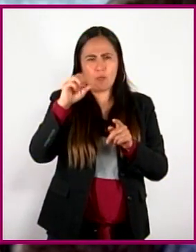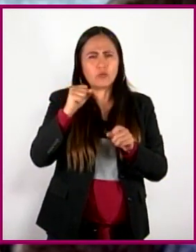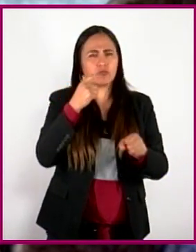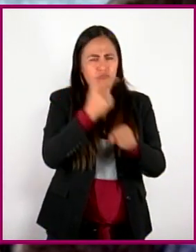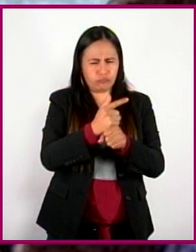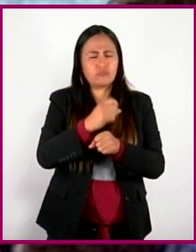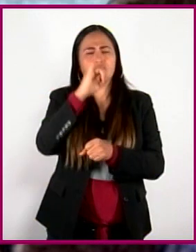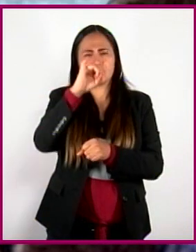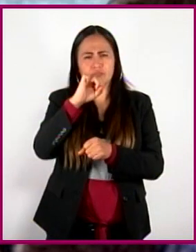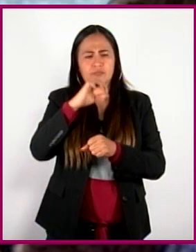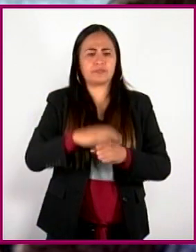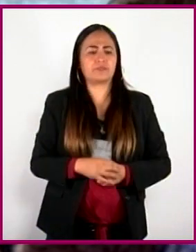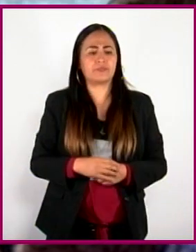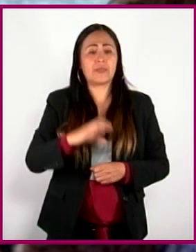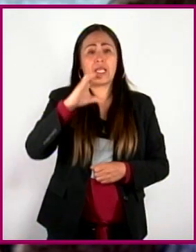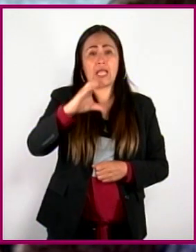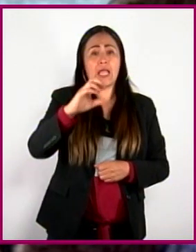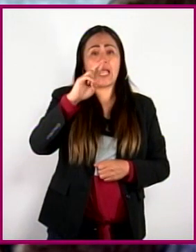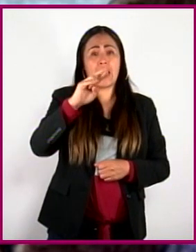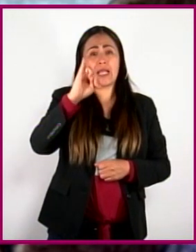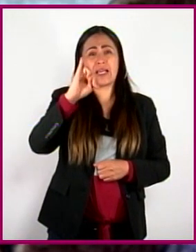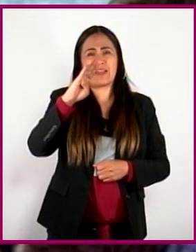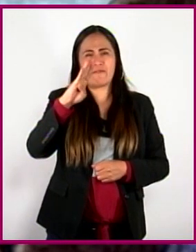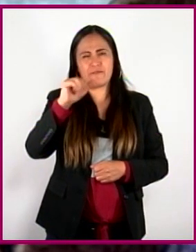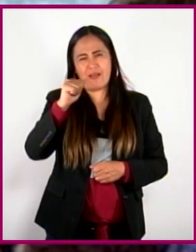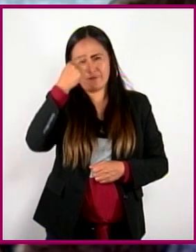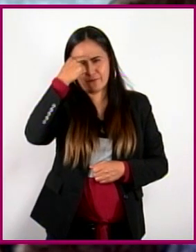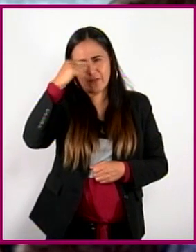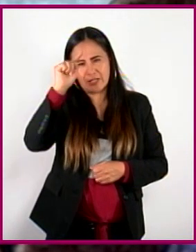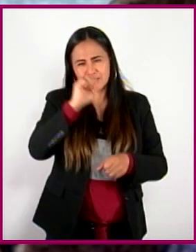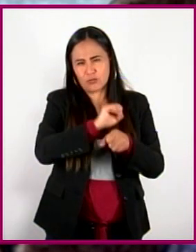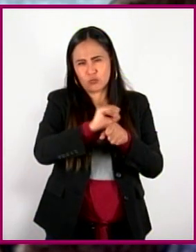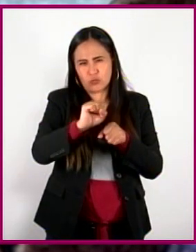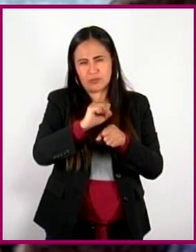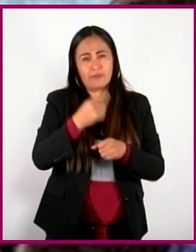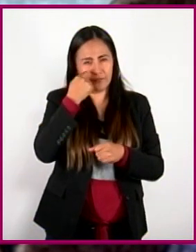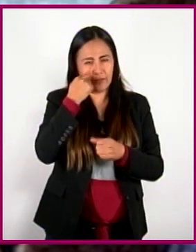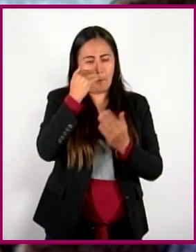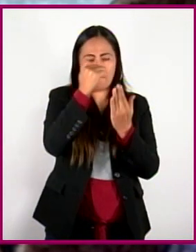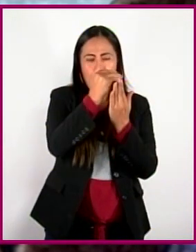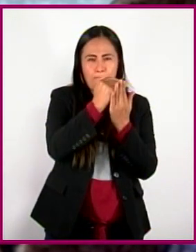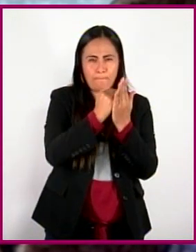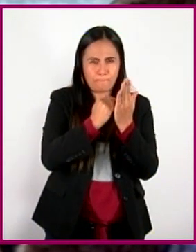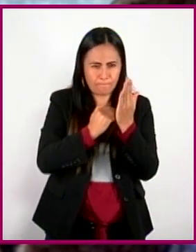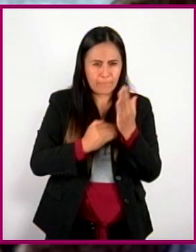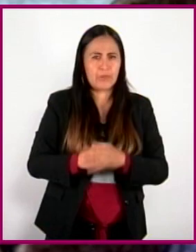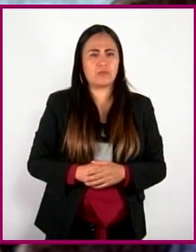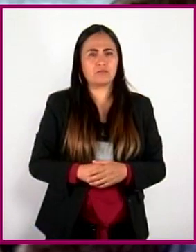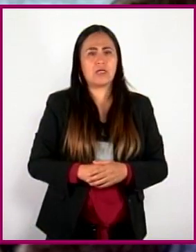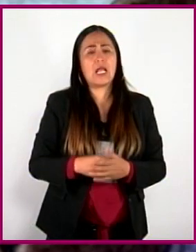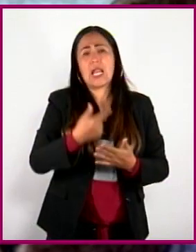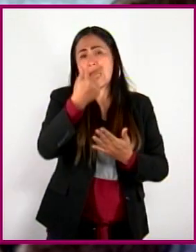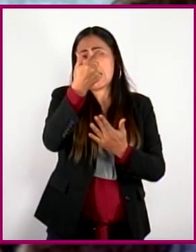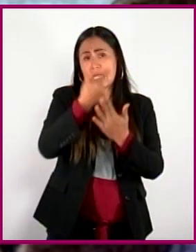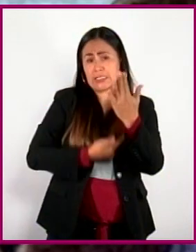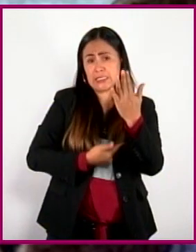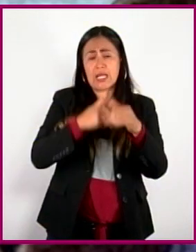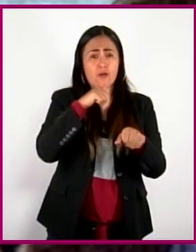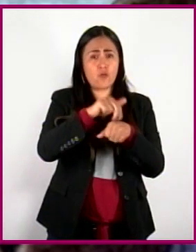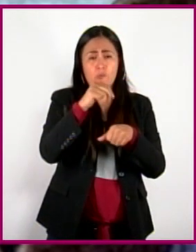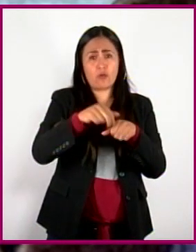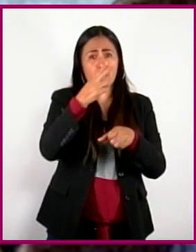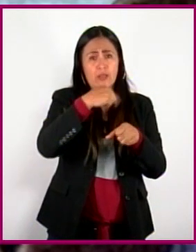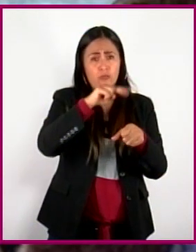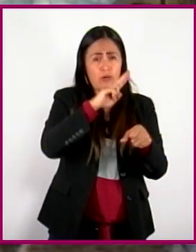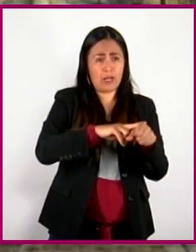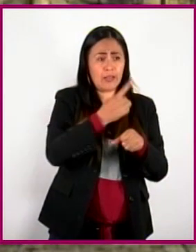El funcionamiento de la criba es sencillo. Solo se tienen que seguir los siguientes pasos. Escribimos una lista de números naturales del